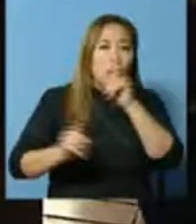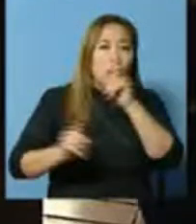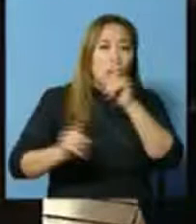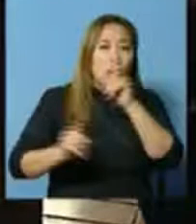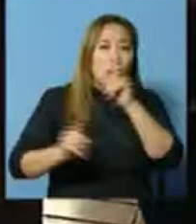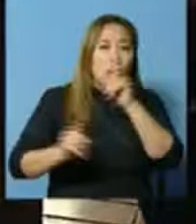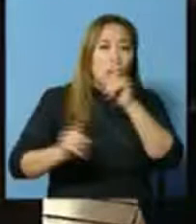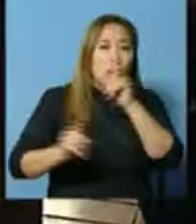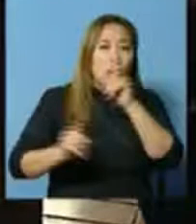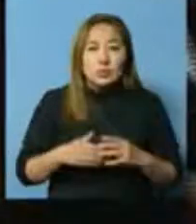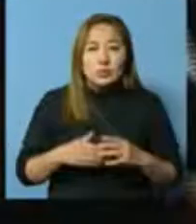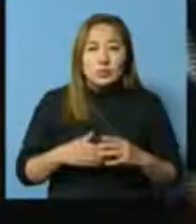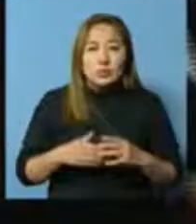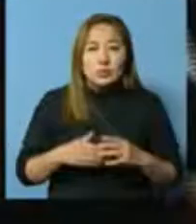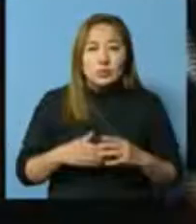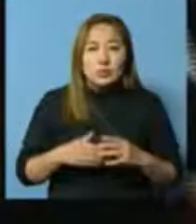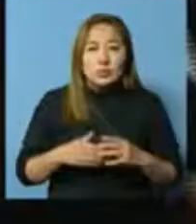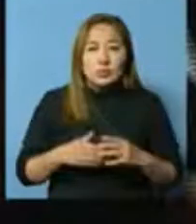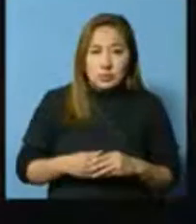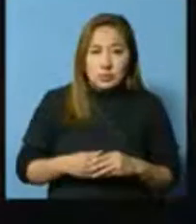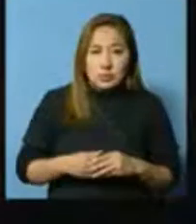que dada